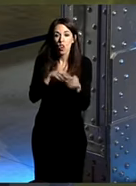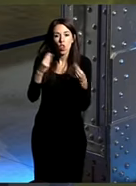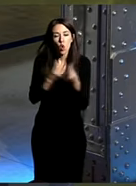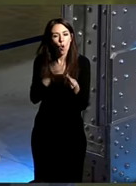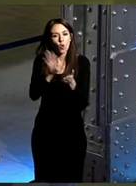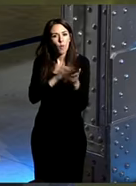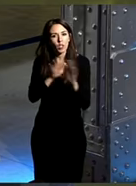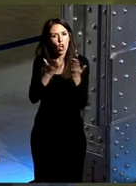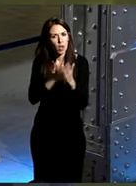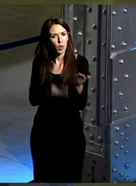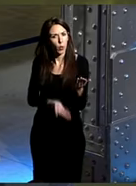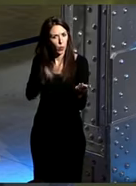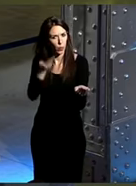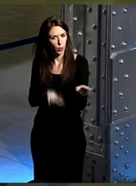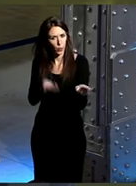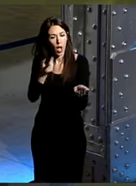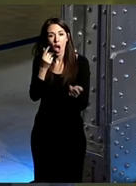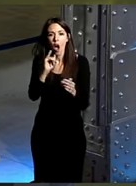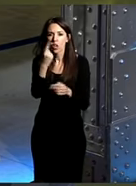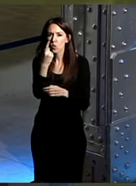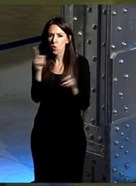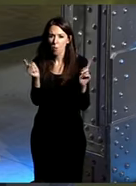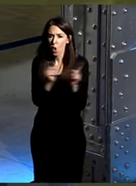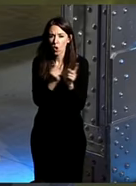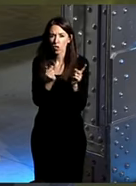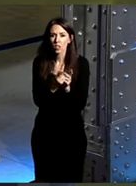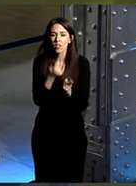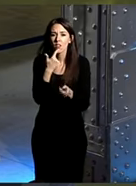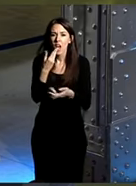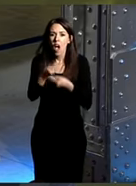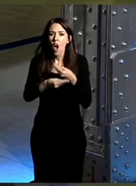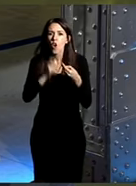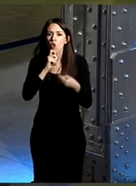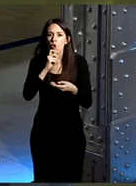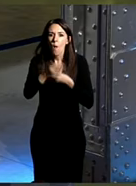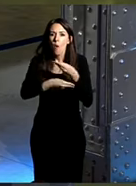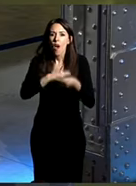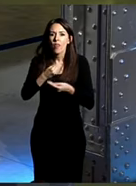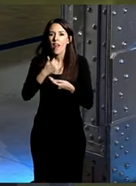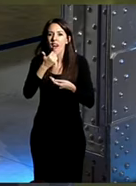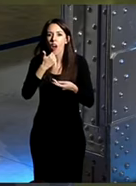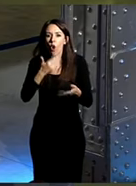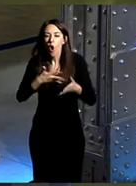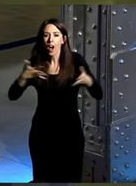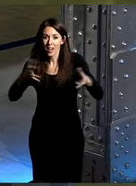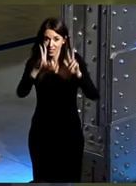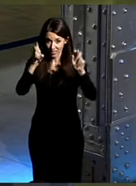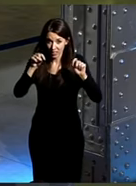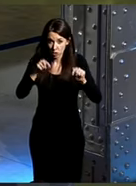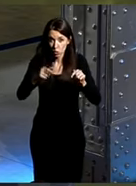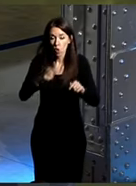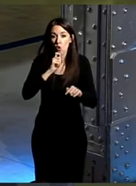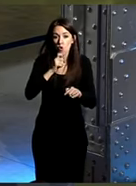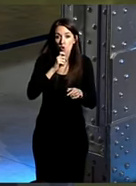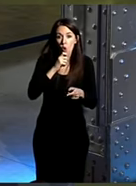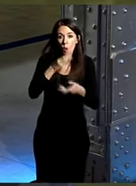documentos y libros como muy relevantes, ¿no? Hay uno muy cortito que se dice Cómo hacer algo grande, que habla exactamente